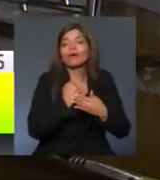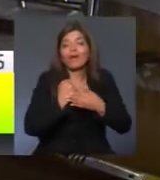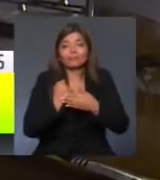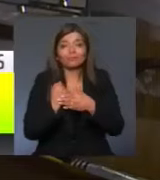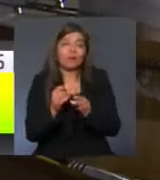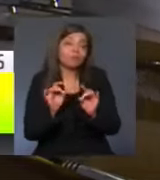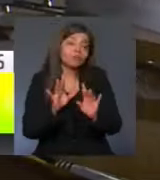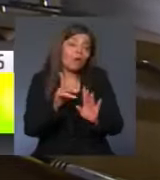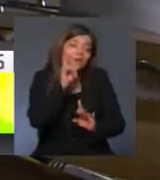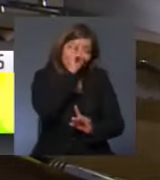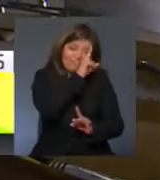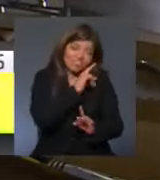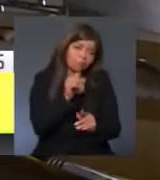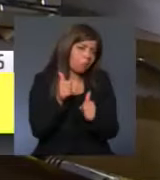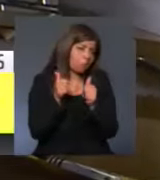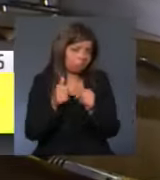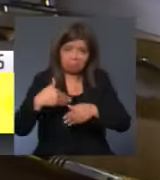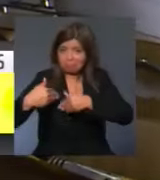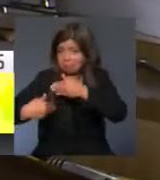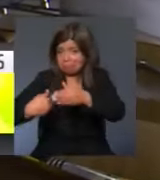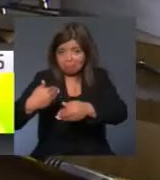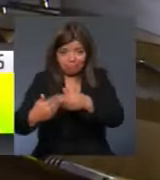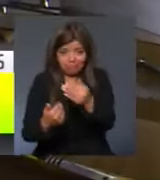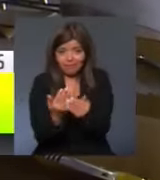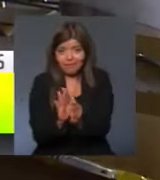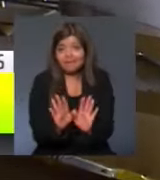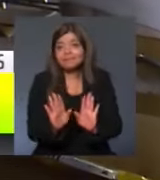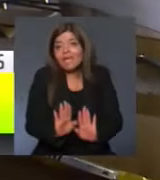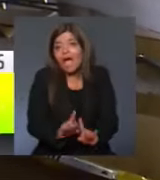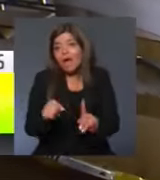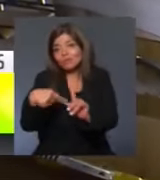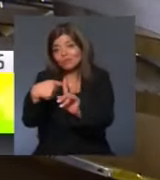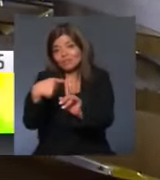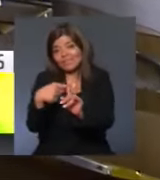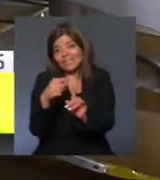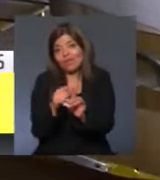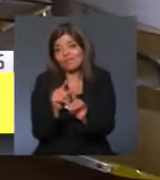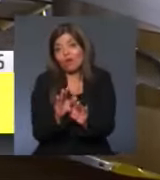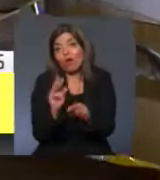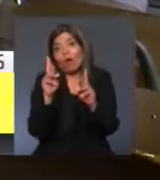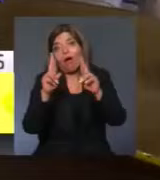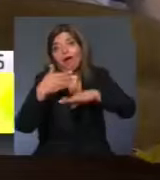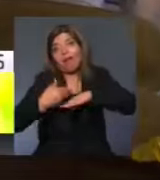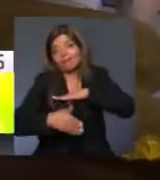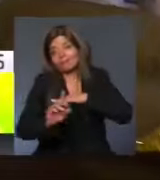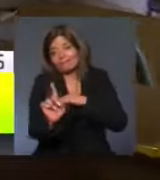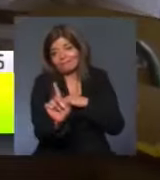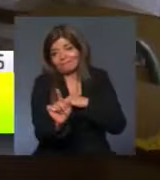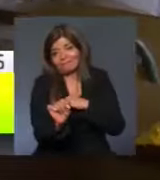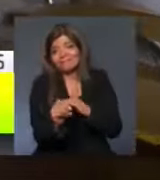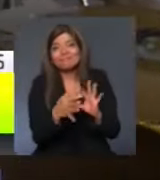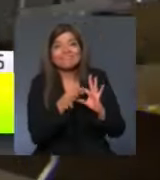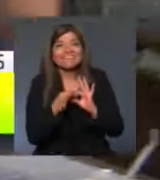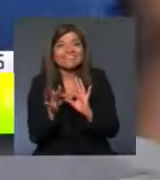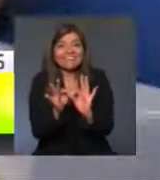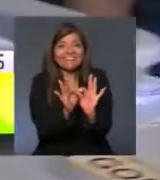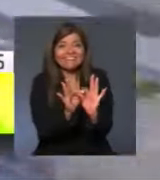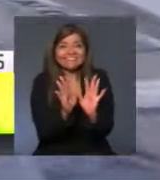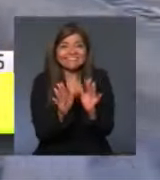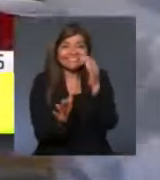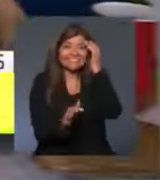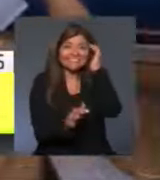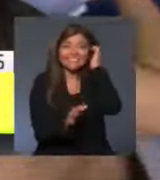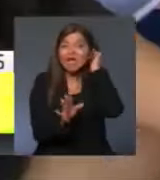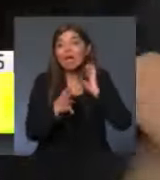eso. Pero bien, vamos a terminar positivamente. Esperamos que no tan tarde. Exactamente, muchas gracias. Sí.